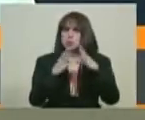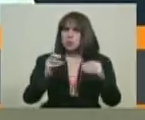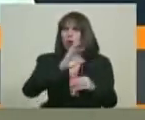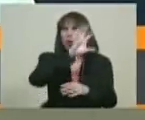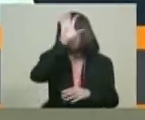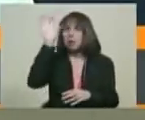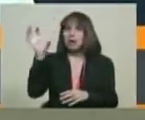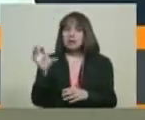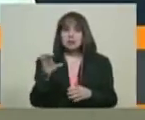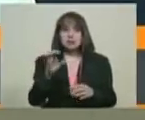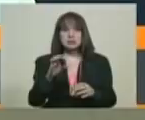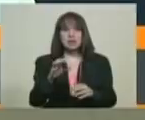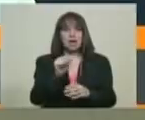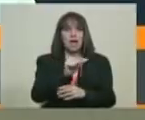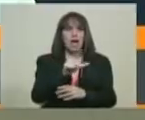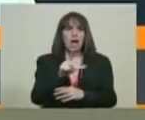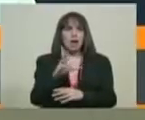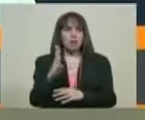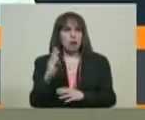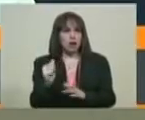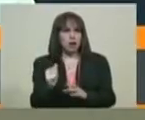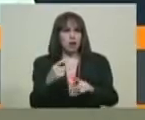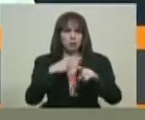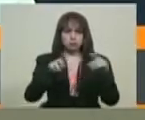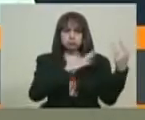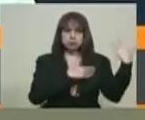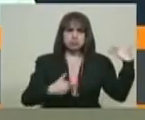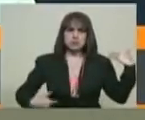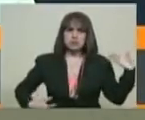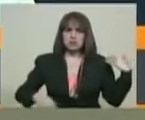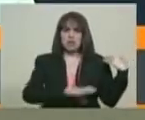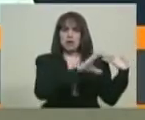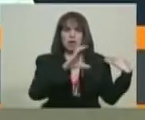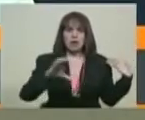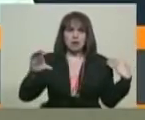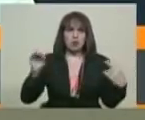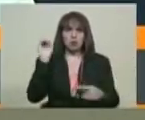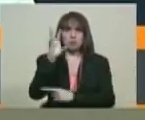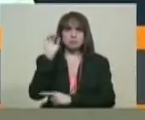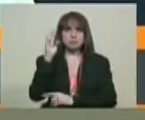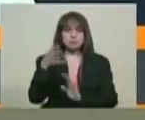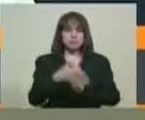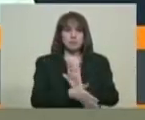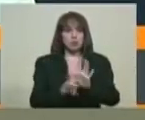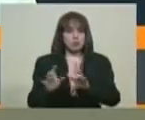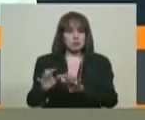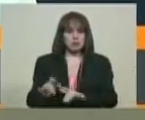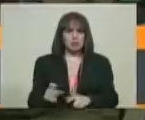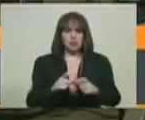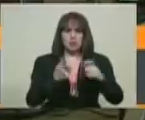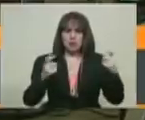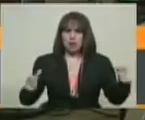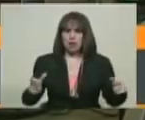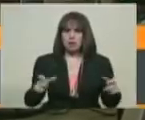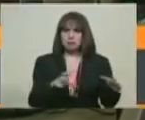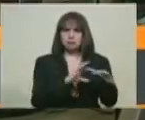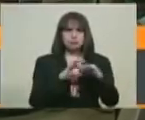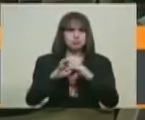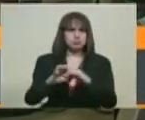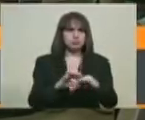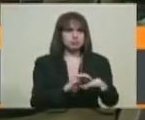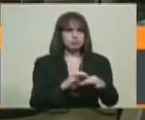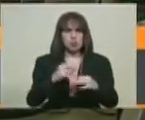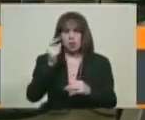David Choquehuanca y los países de la CARICOM con el secretario general de Naciones Unidas, señor